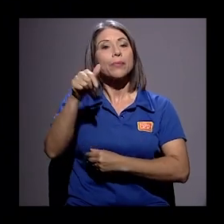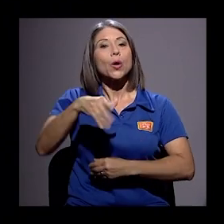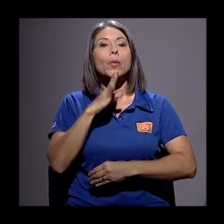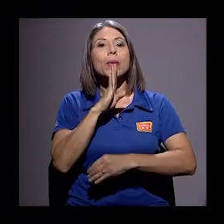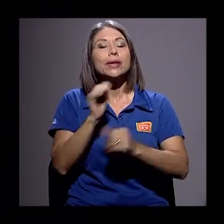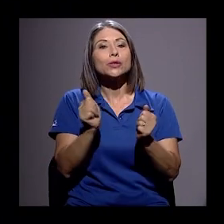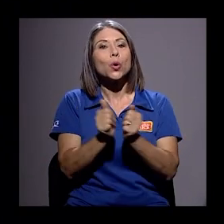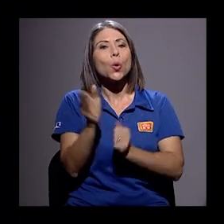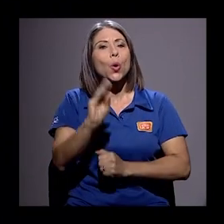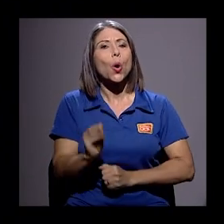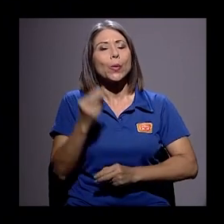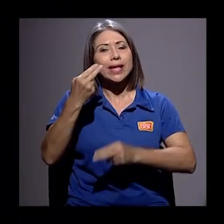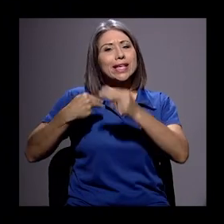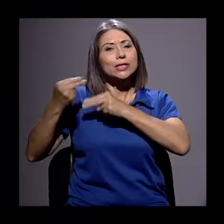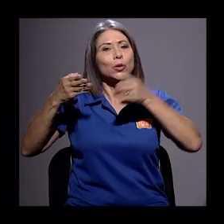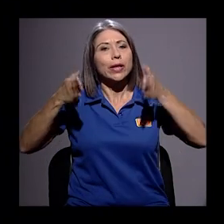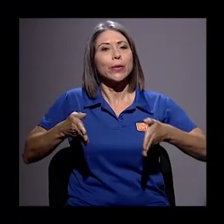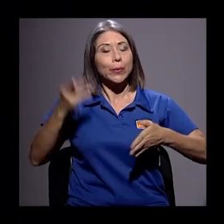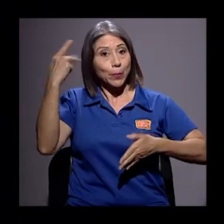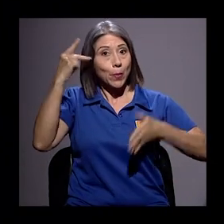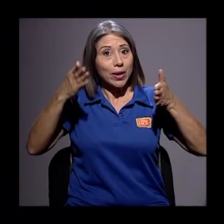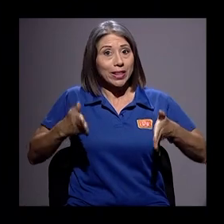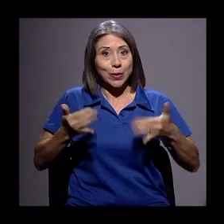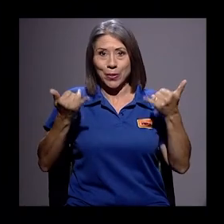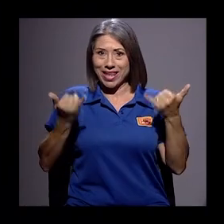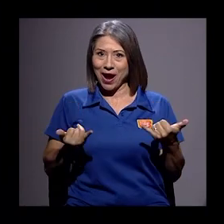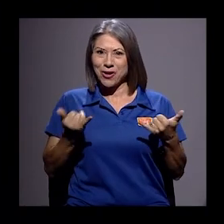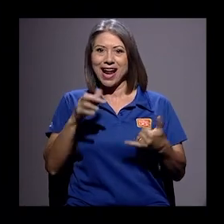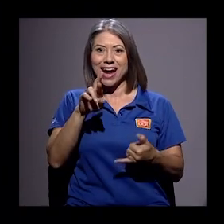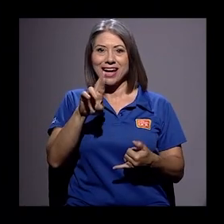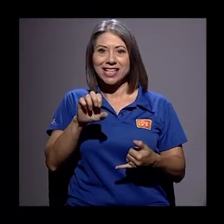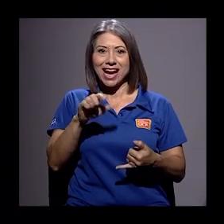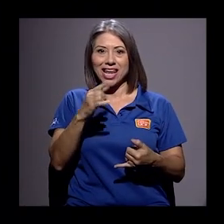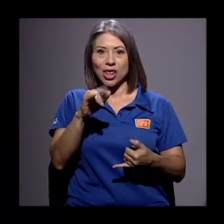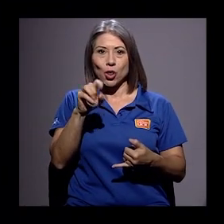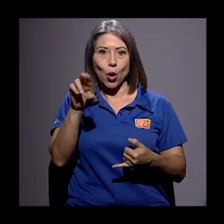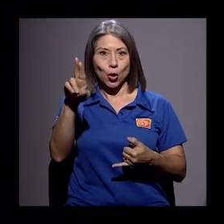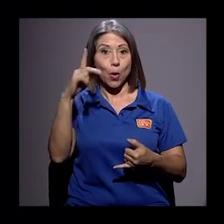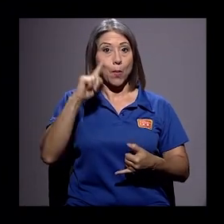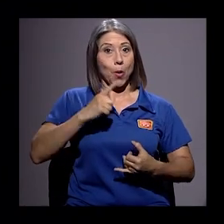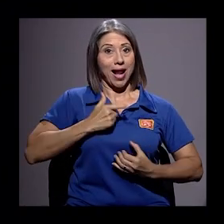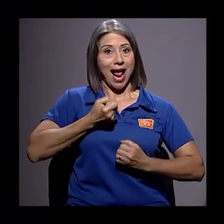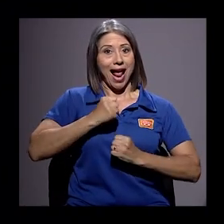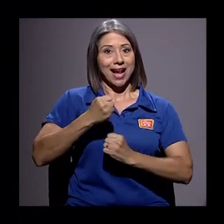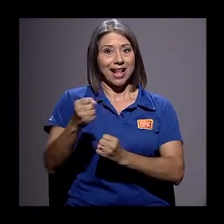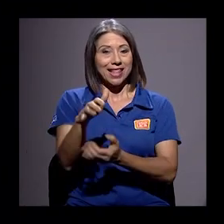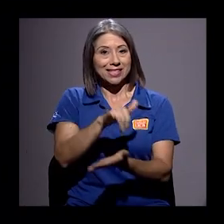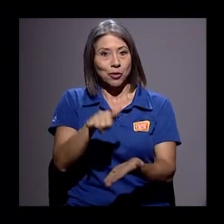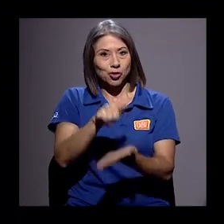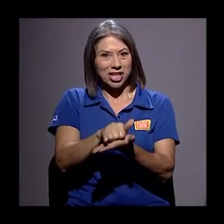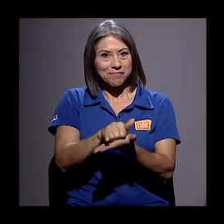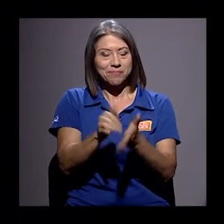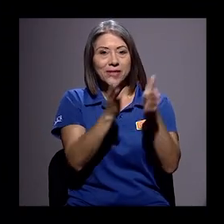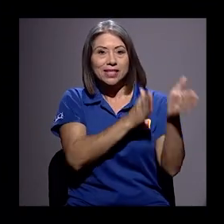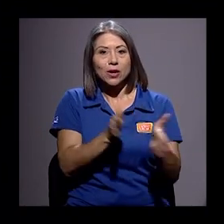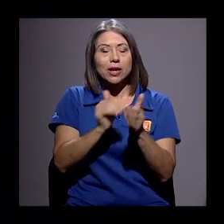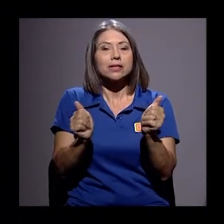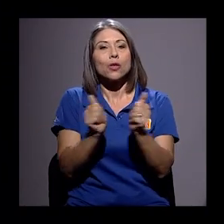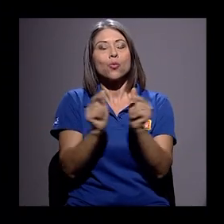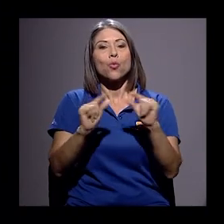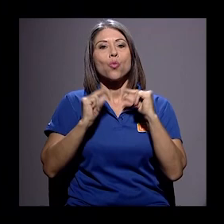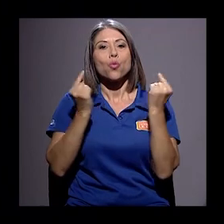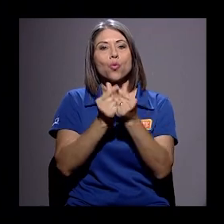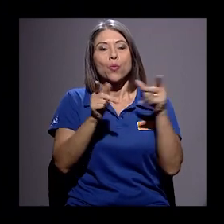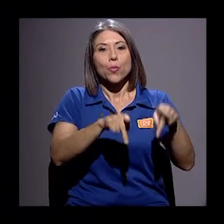conversar con un joven historiador político y ahora el regidor también por la alcaldía de san josé quien se ha organizado con un